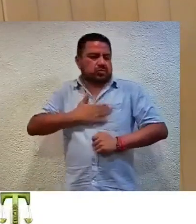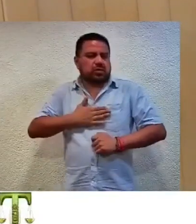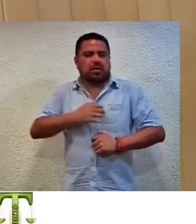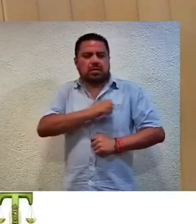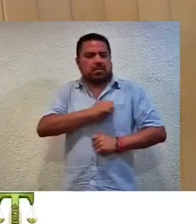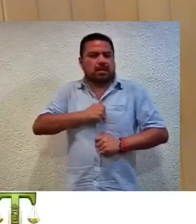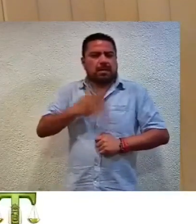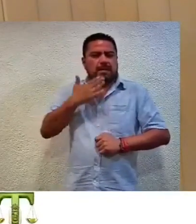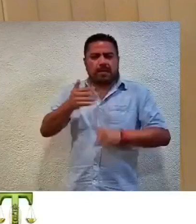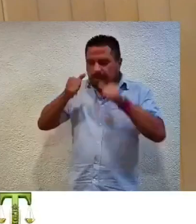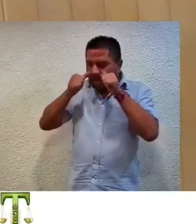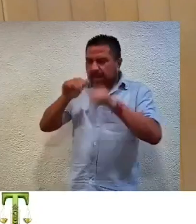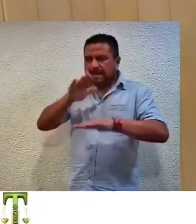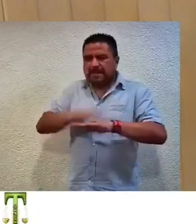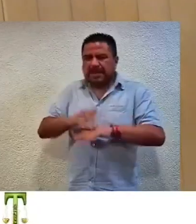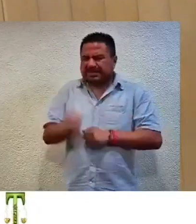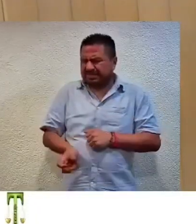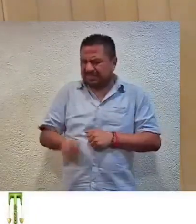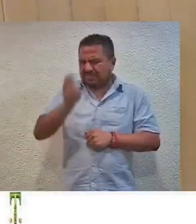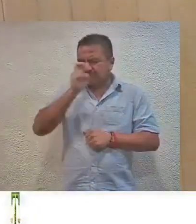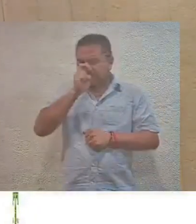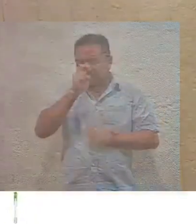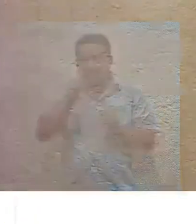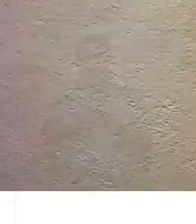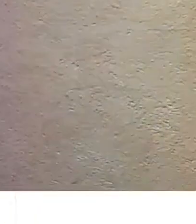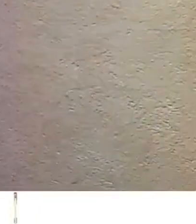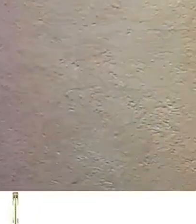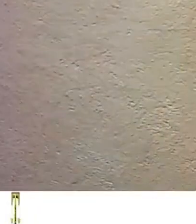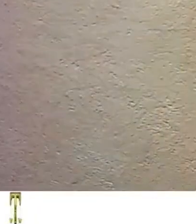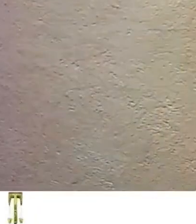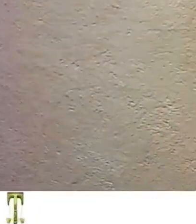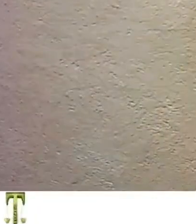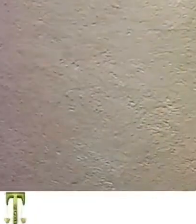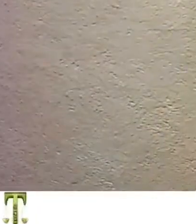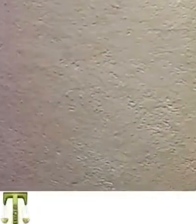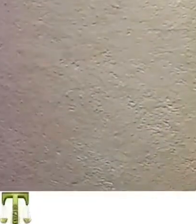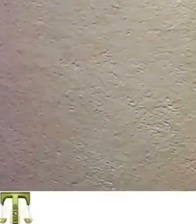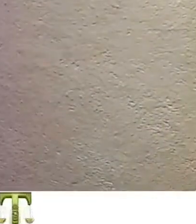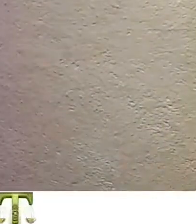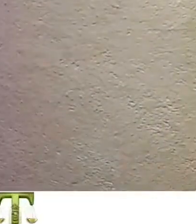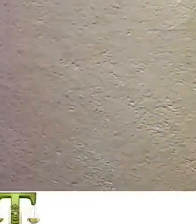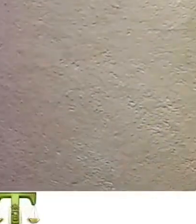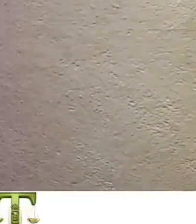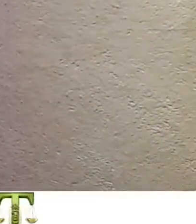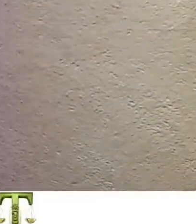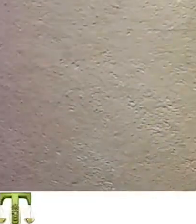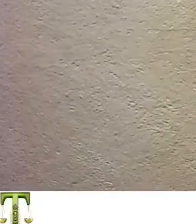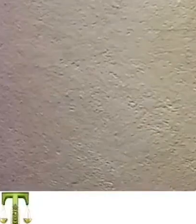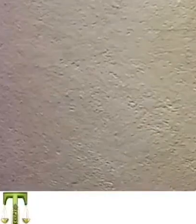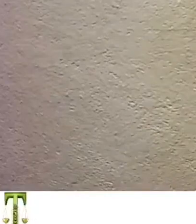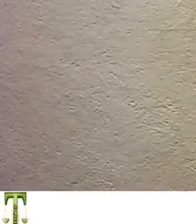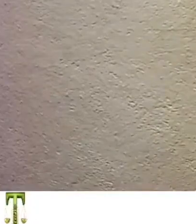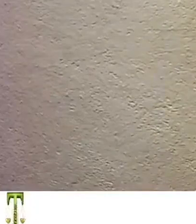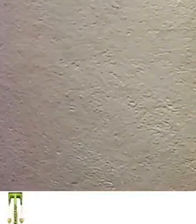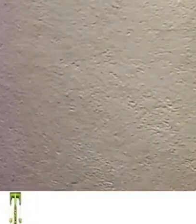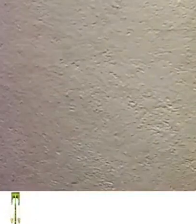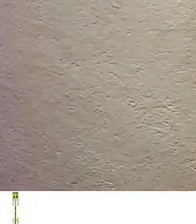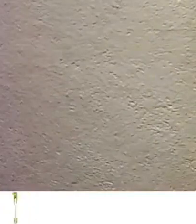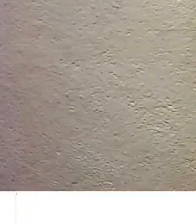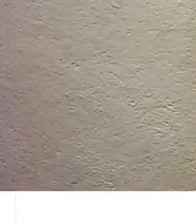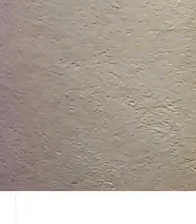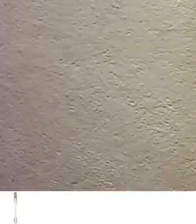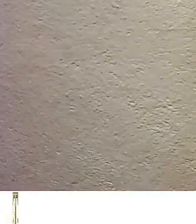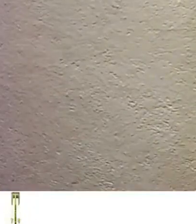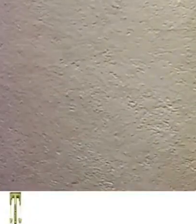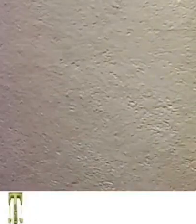obligación de ser exhaustiva y congruente en su resolución, siendo suficiente para revocar la resolución impugnada para los efectos precisados en el proyecto